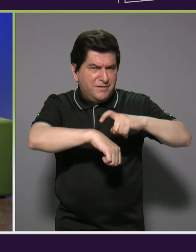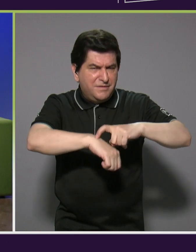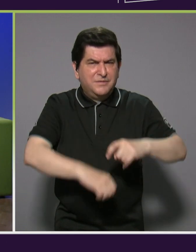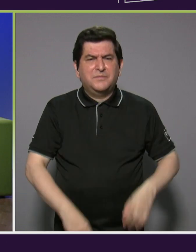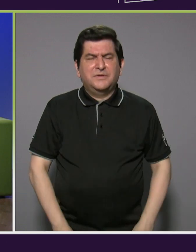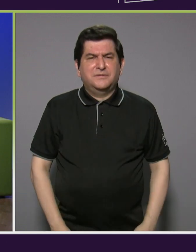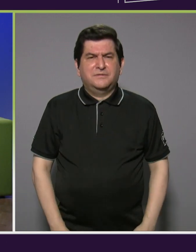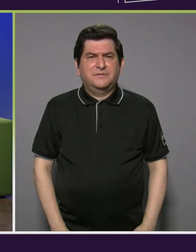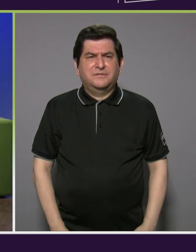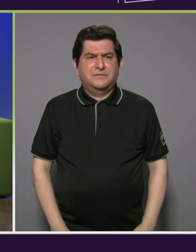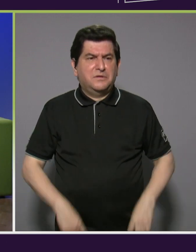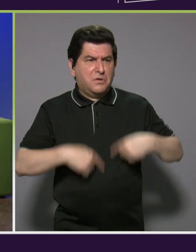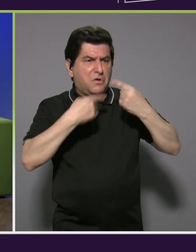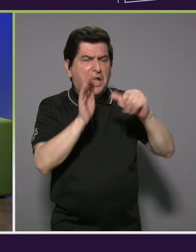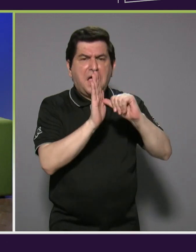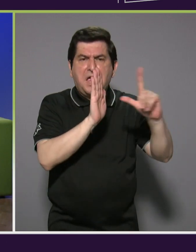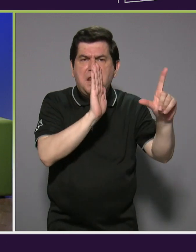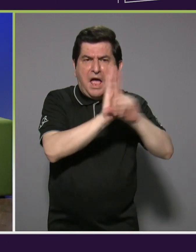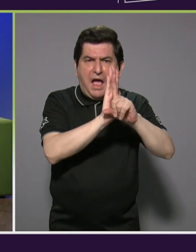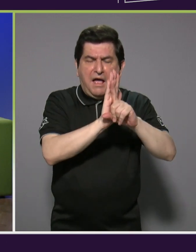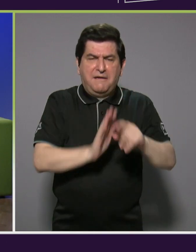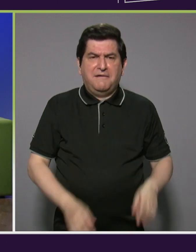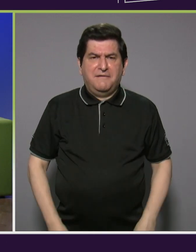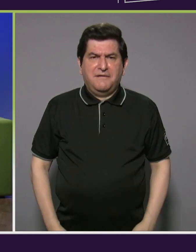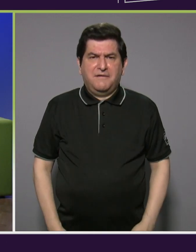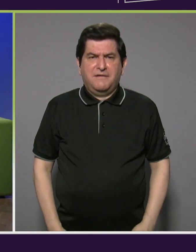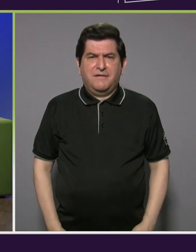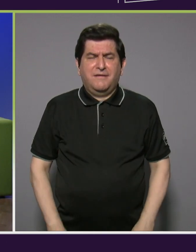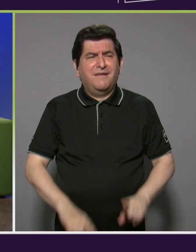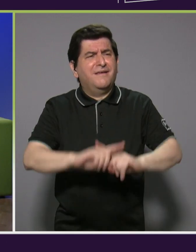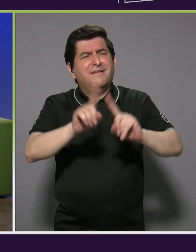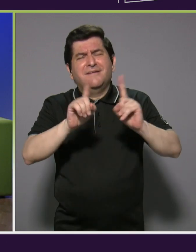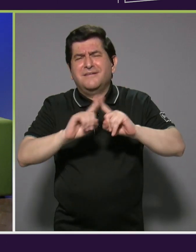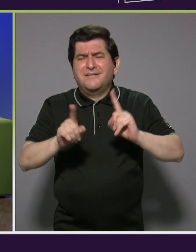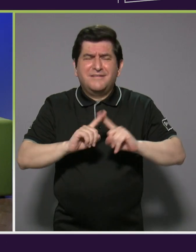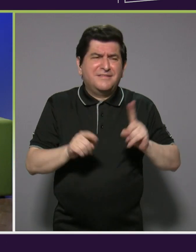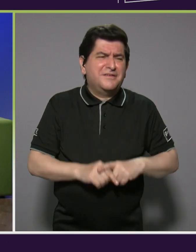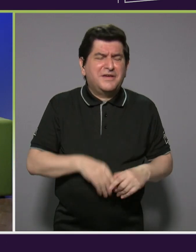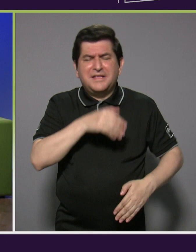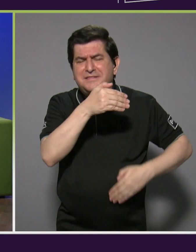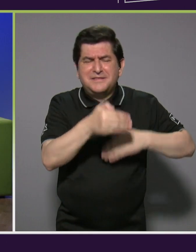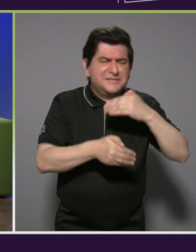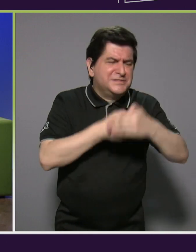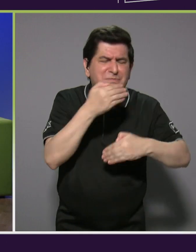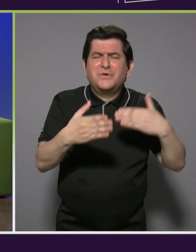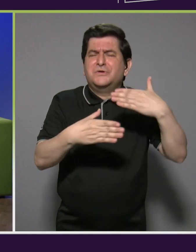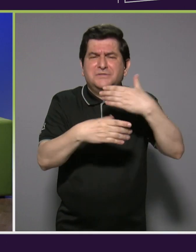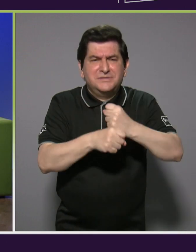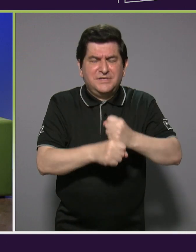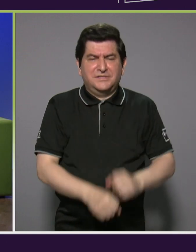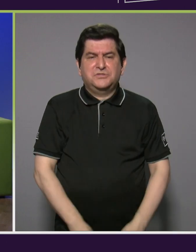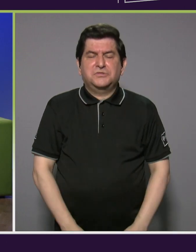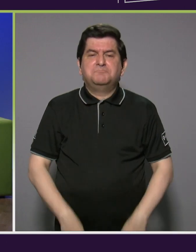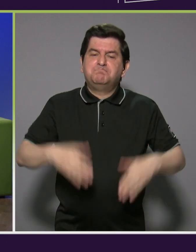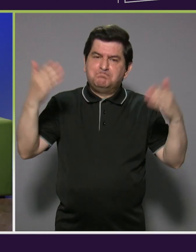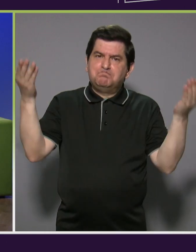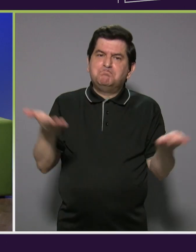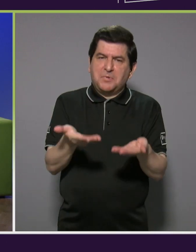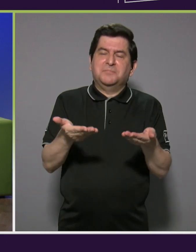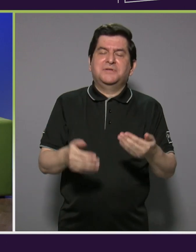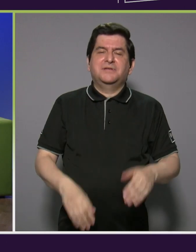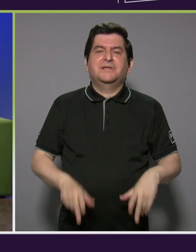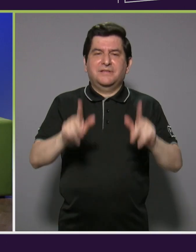por ejemplo, que hay que ir a la asamblea, que hay que hacer infinidad de incidencia. Entonces bienvenidos sean.